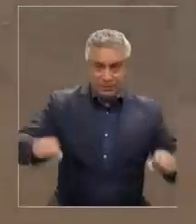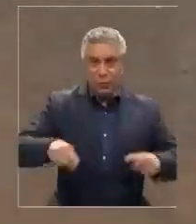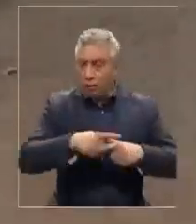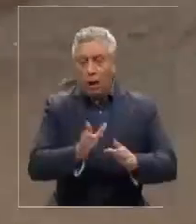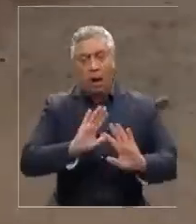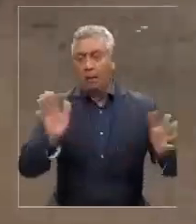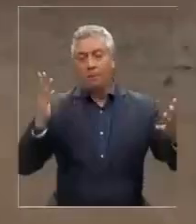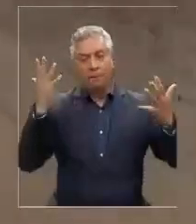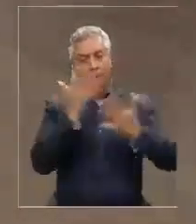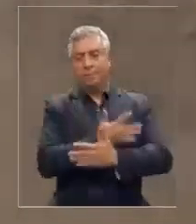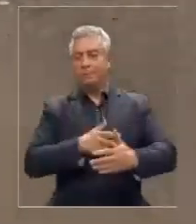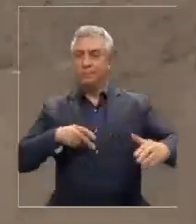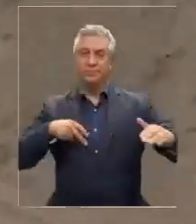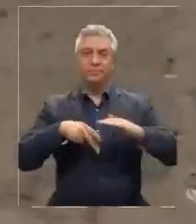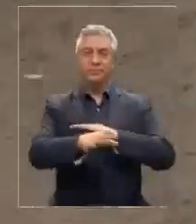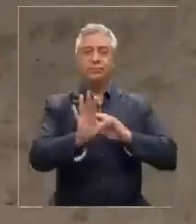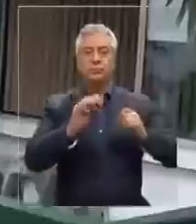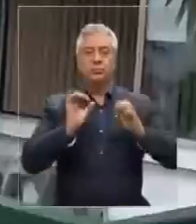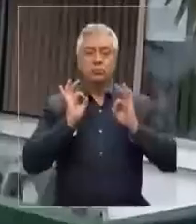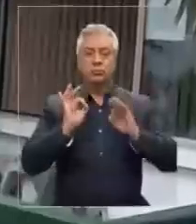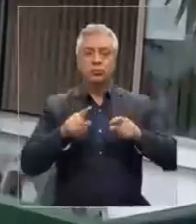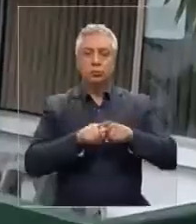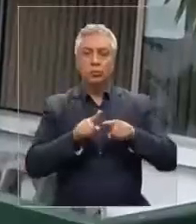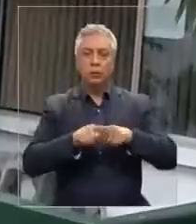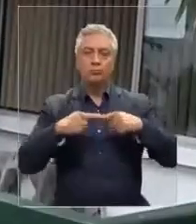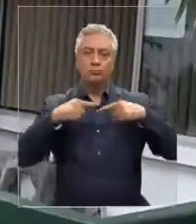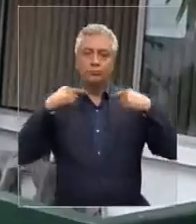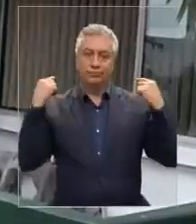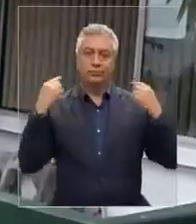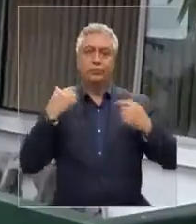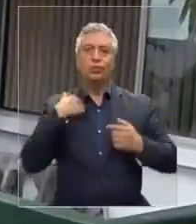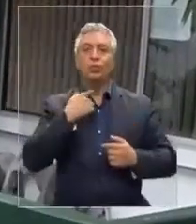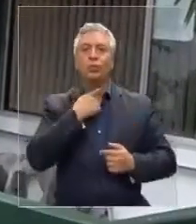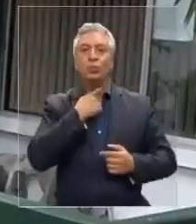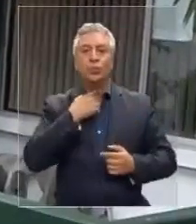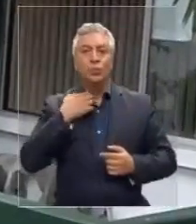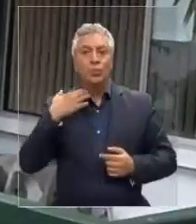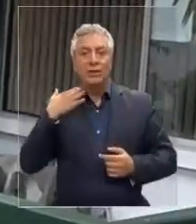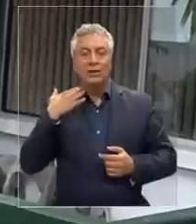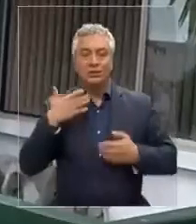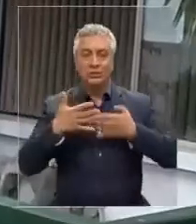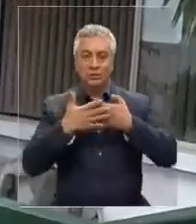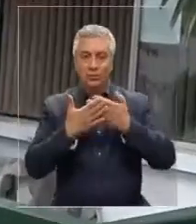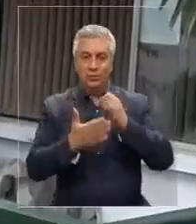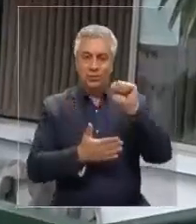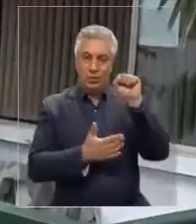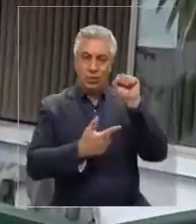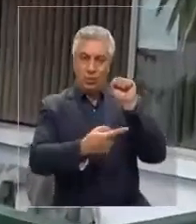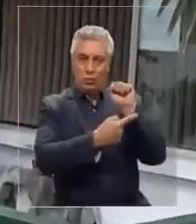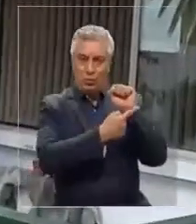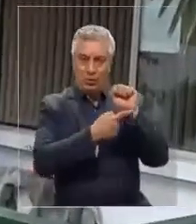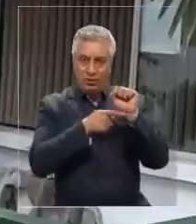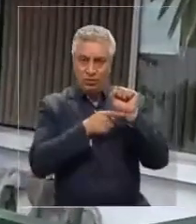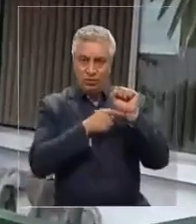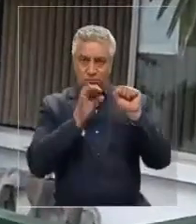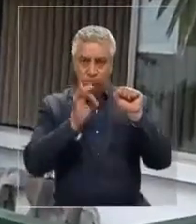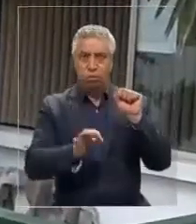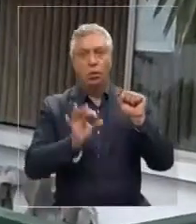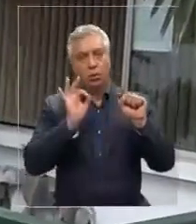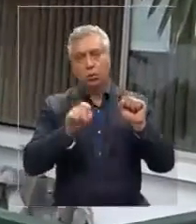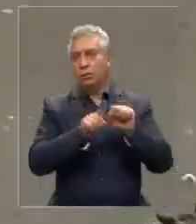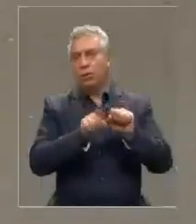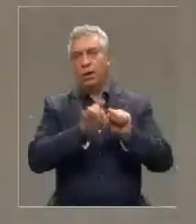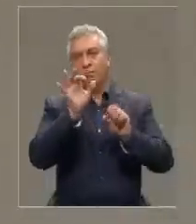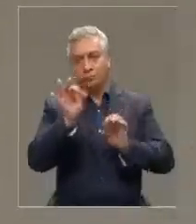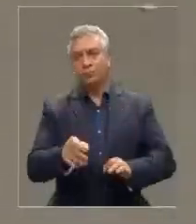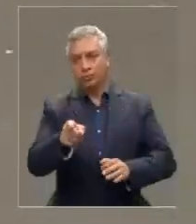precaución, causándole una lesión mortal. Con una laceración en el cuello, con una herida en el cuello, finalmente que le habría producido el